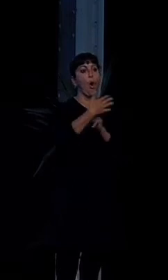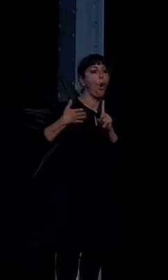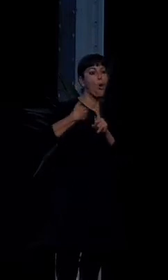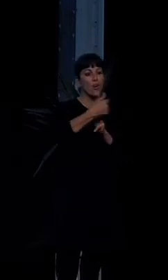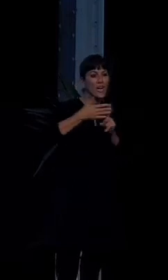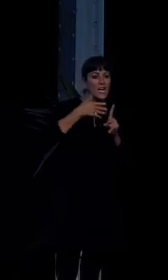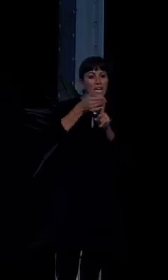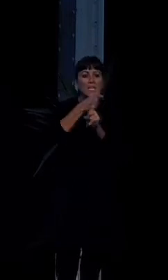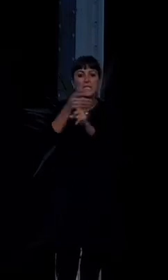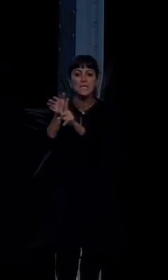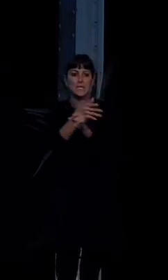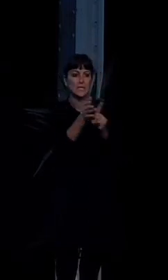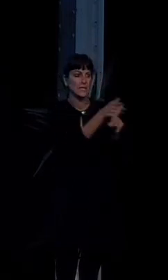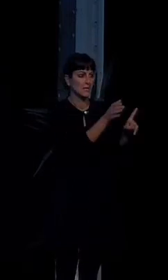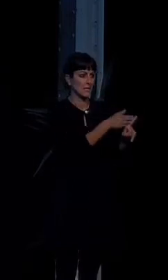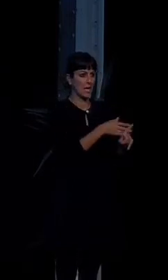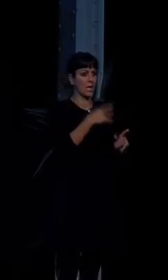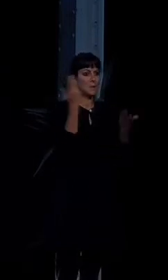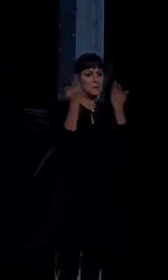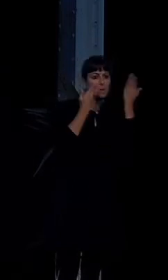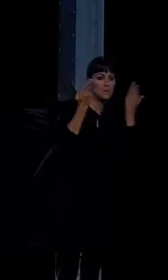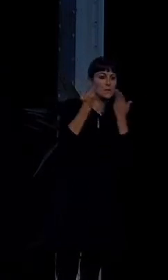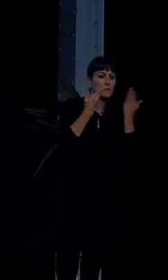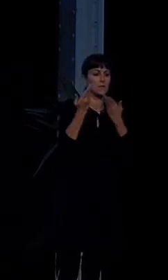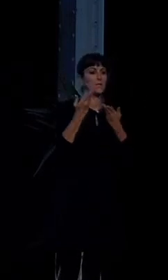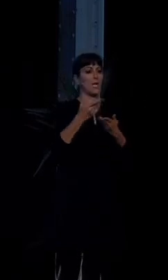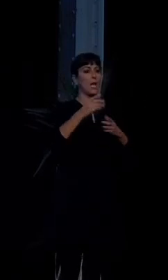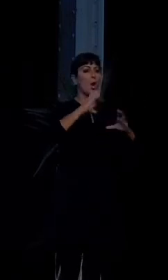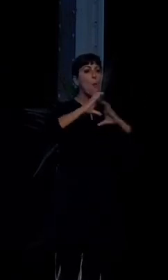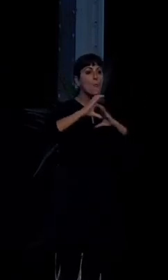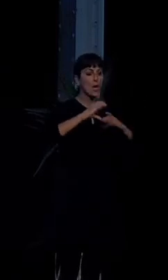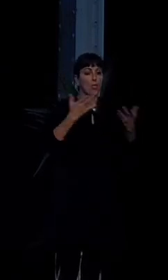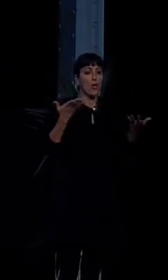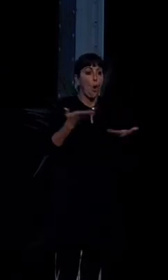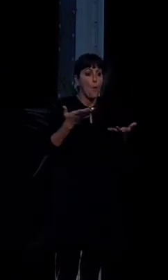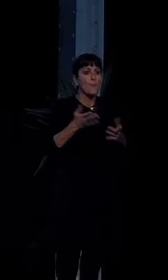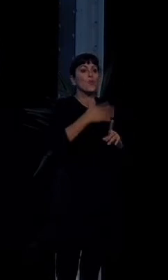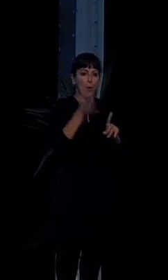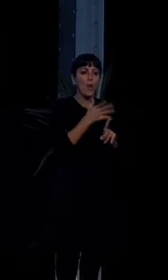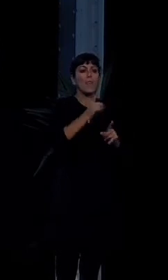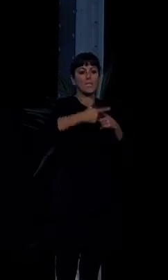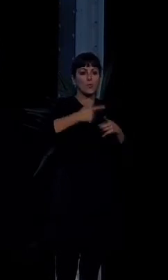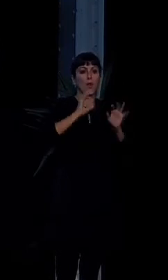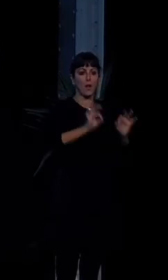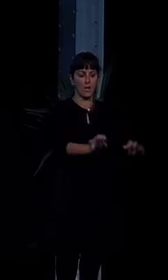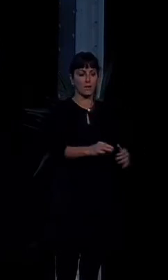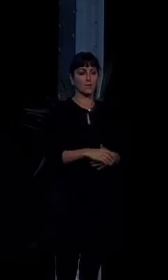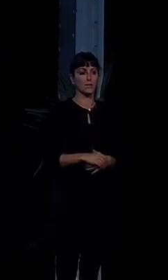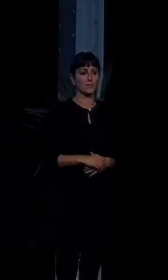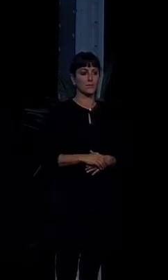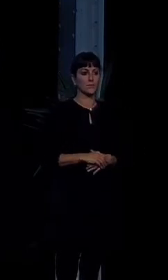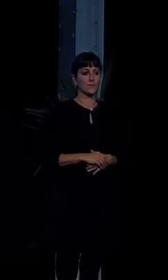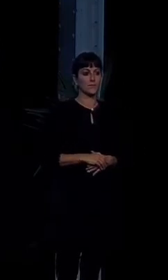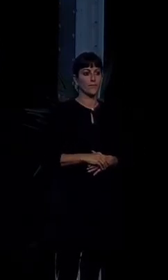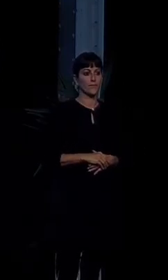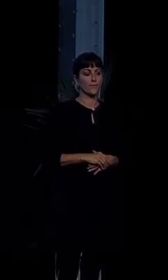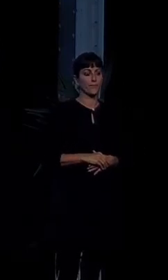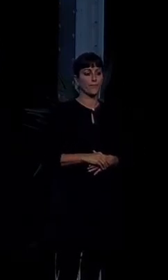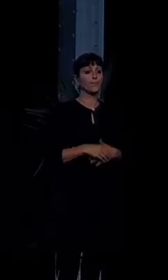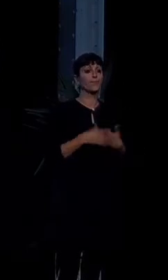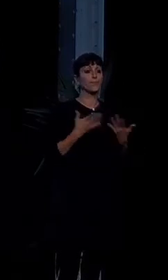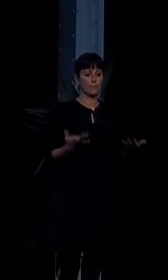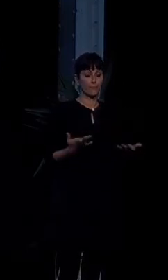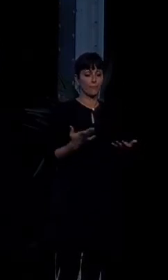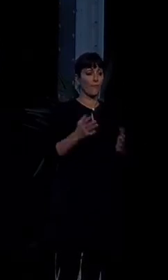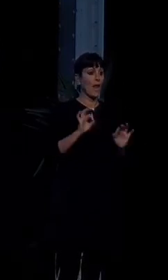se nos está leccionando y se nos está comunicando violencia sexual. Y en este sentido, las representaciones sobre el peligro sexual ya no son únicamente